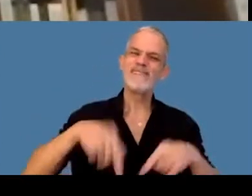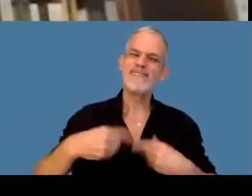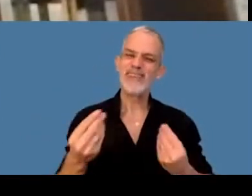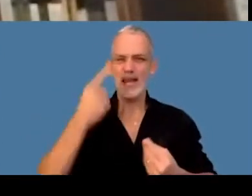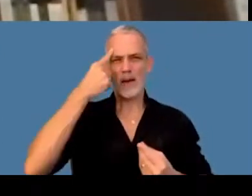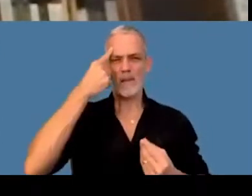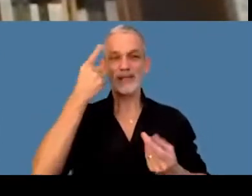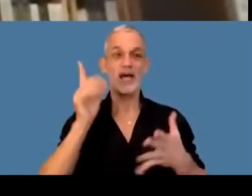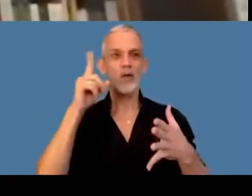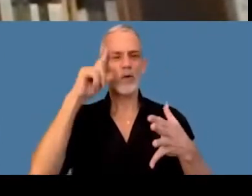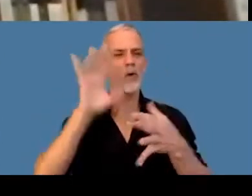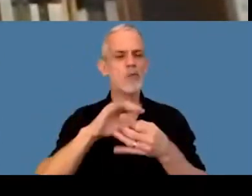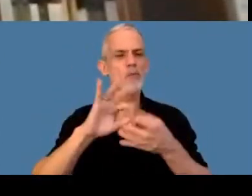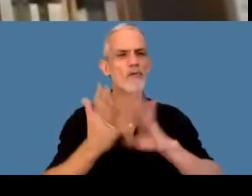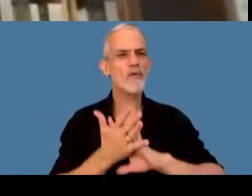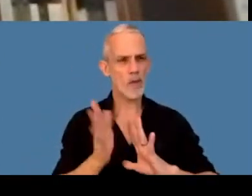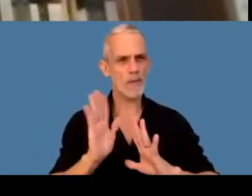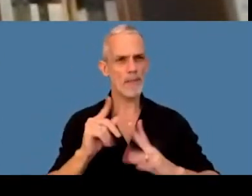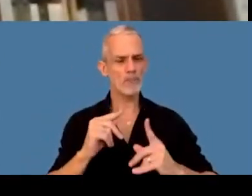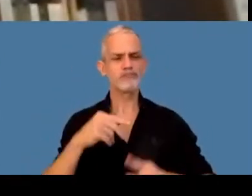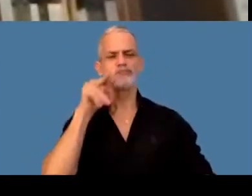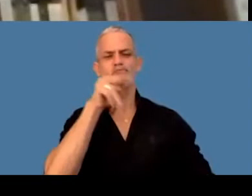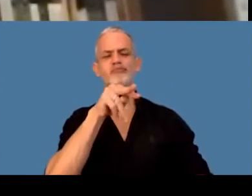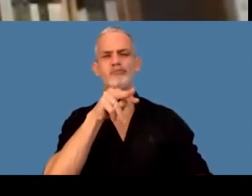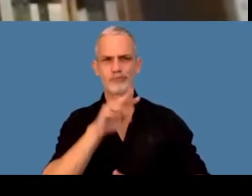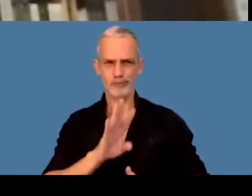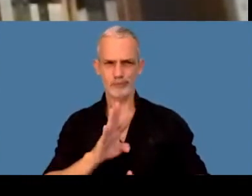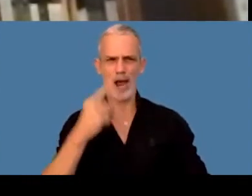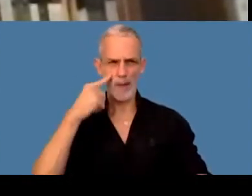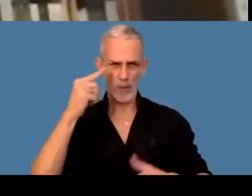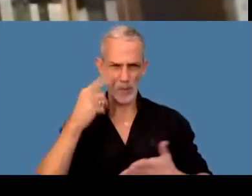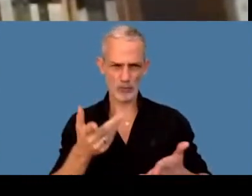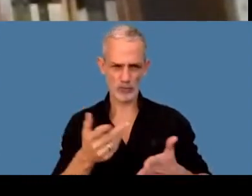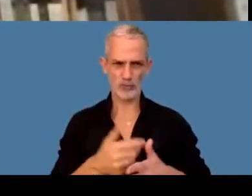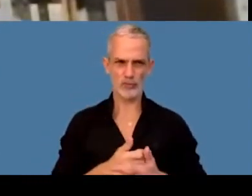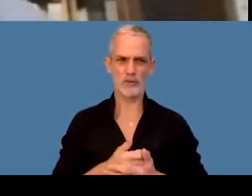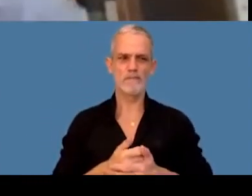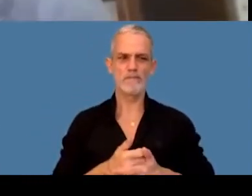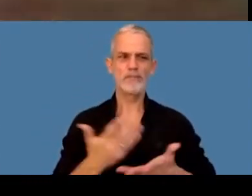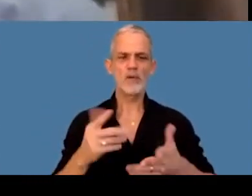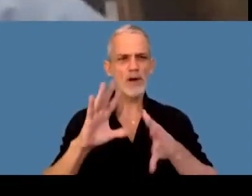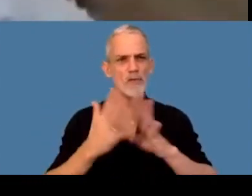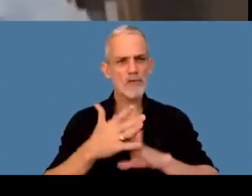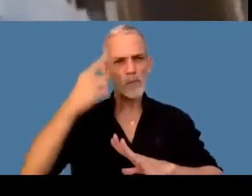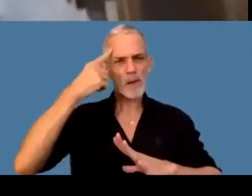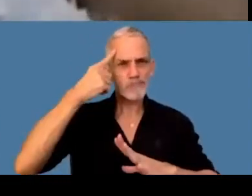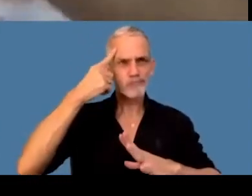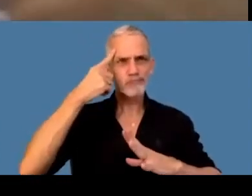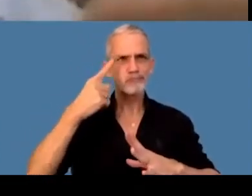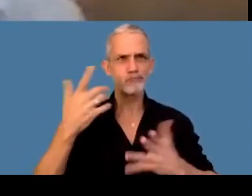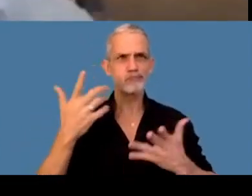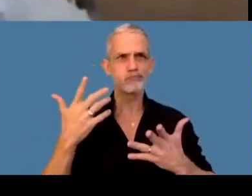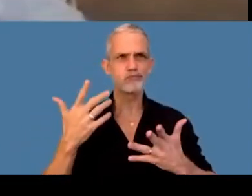en una lógica todavía más grande. una lógica todavía más grande que entronca